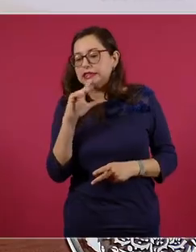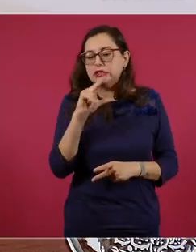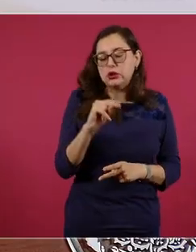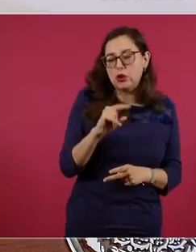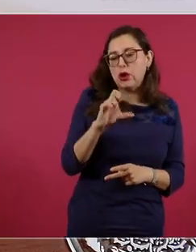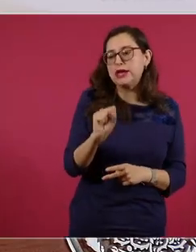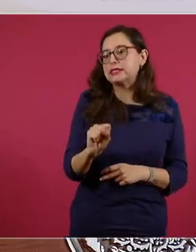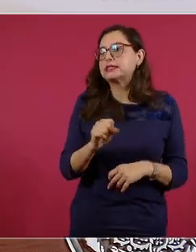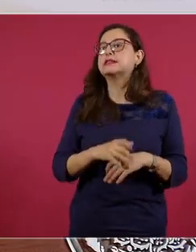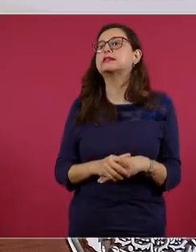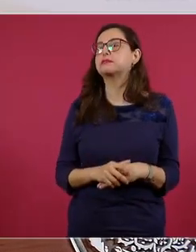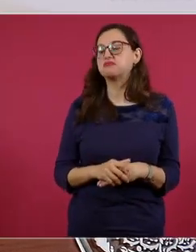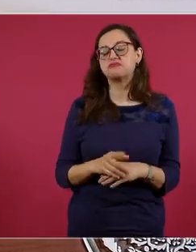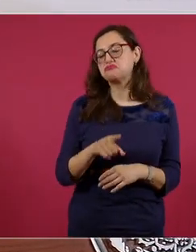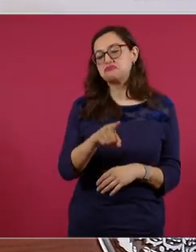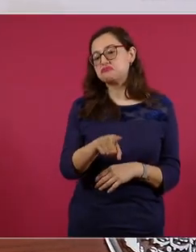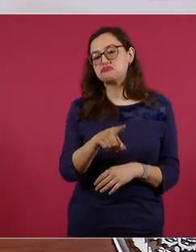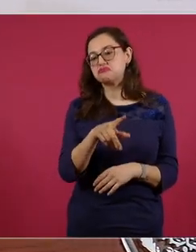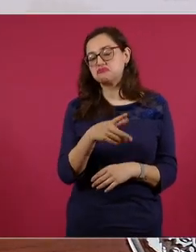para que demuestre